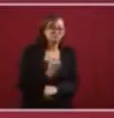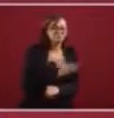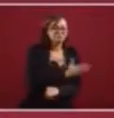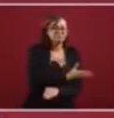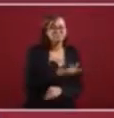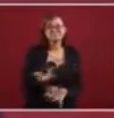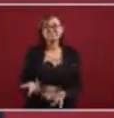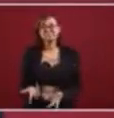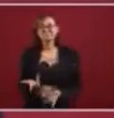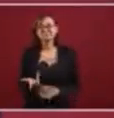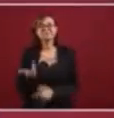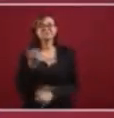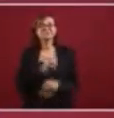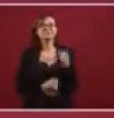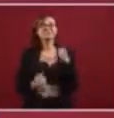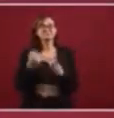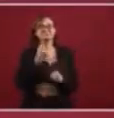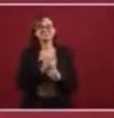desde